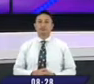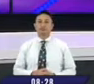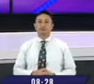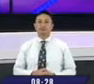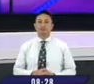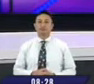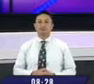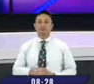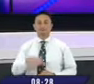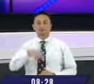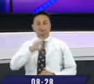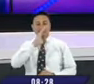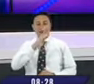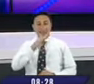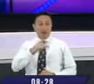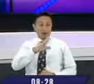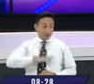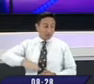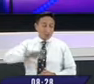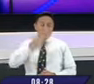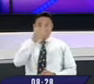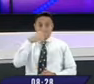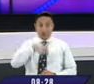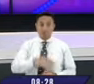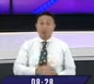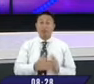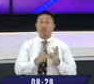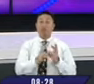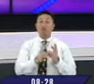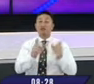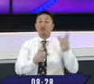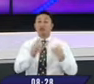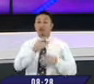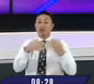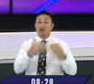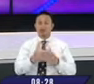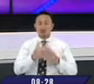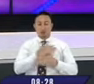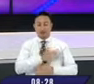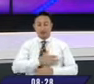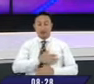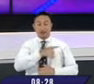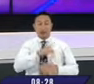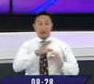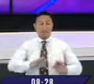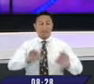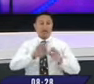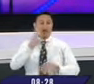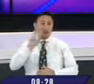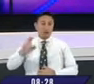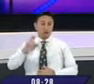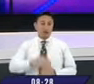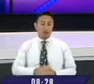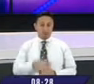de la ciudad va a ser importante para los vecinos, vecinas y también para el turismo, como tú lo dijiste. Continuamos con más noticias